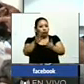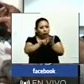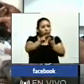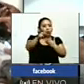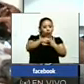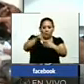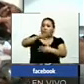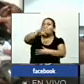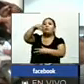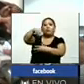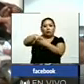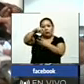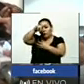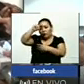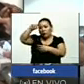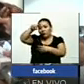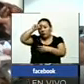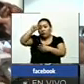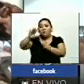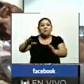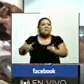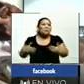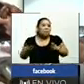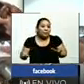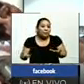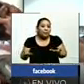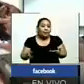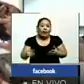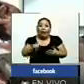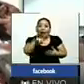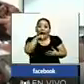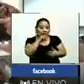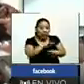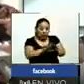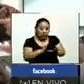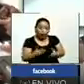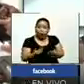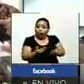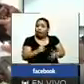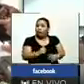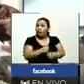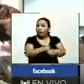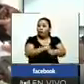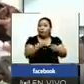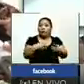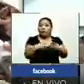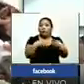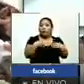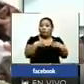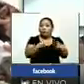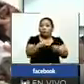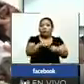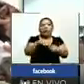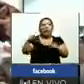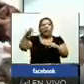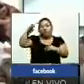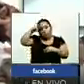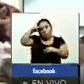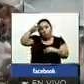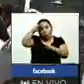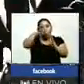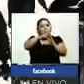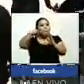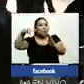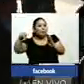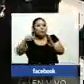totalmente integrado que viene a ayudar a la pobreza y la seguridad alimentaria de la población. Entonces, esto lo ha retomado México y ahora es un